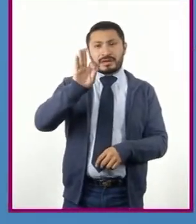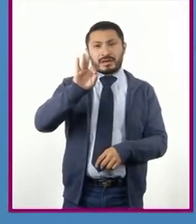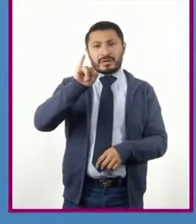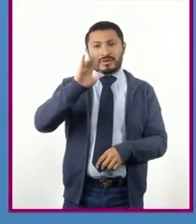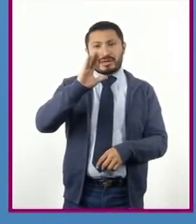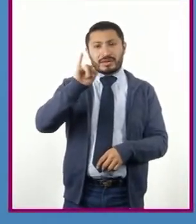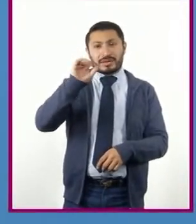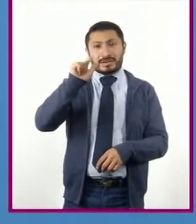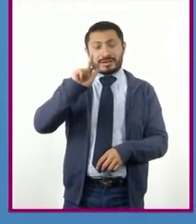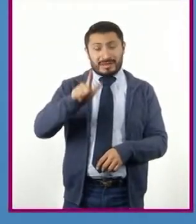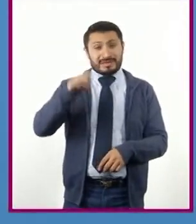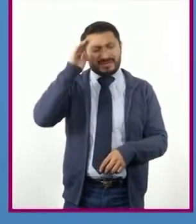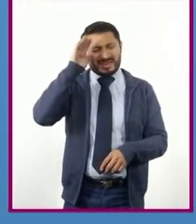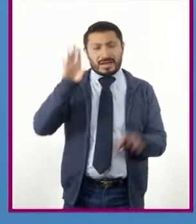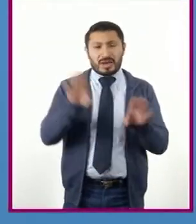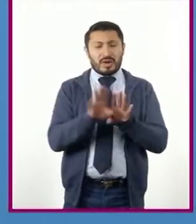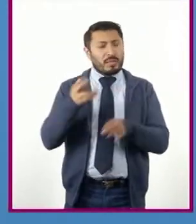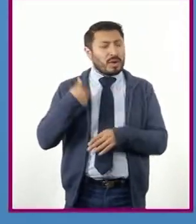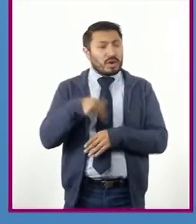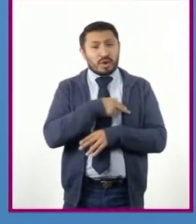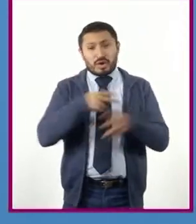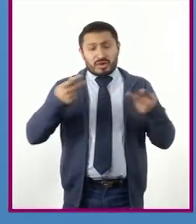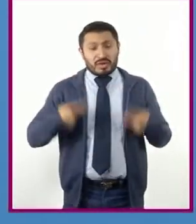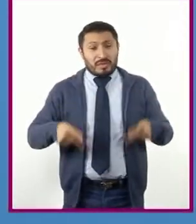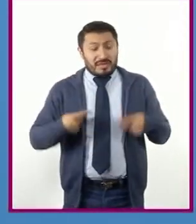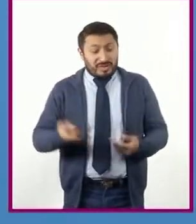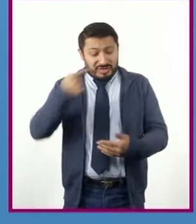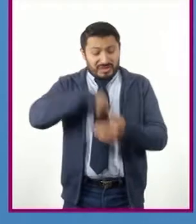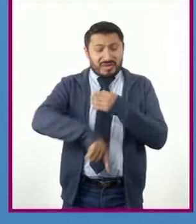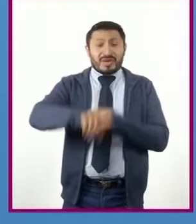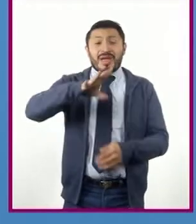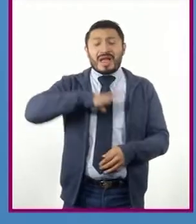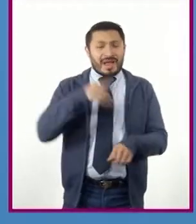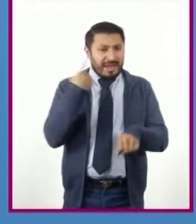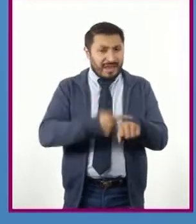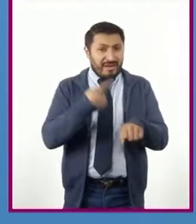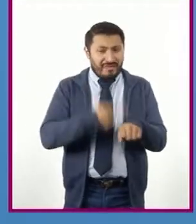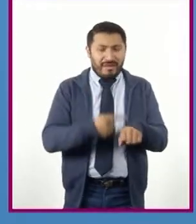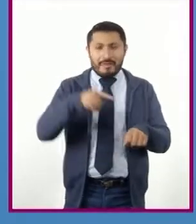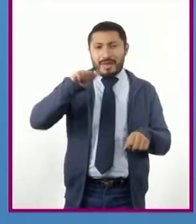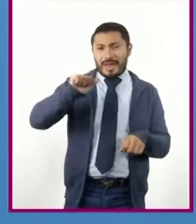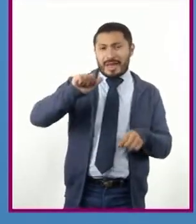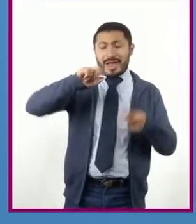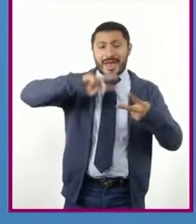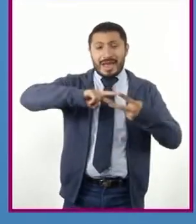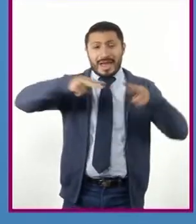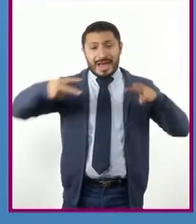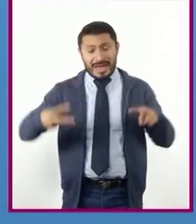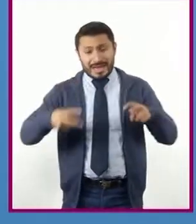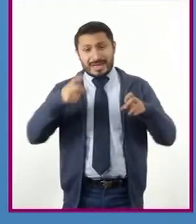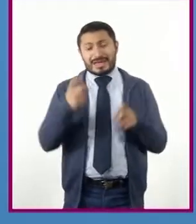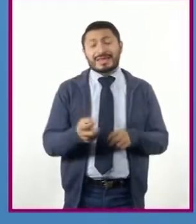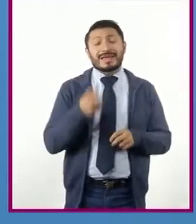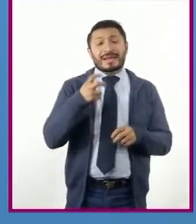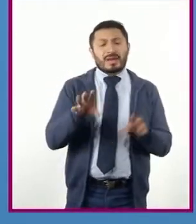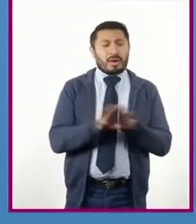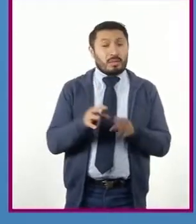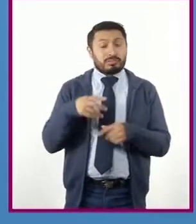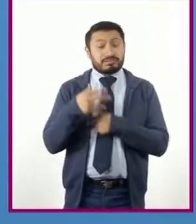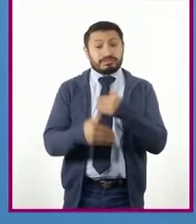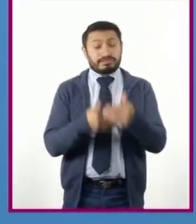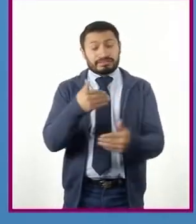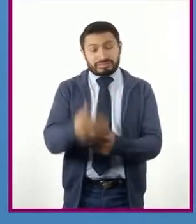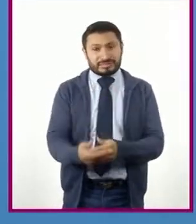si evitamos que las personas portadoras de enfermedades genéticas se reproduzcan, estas enfermedades